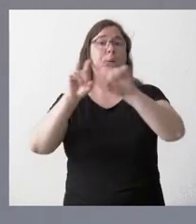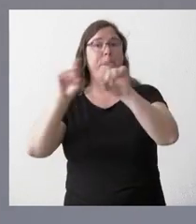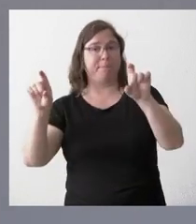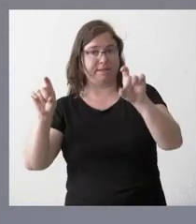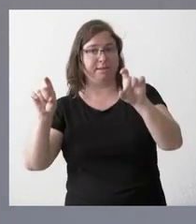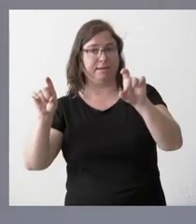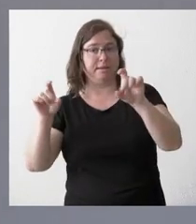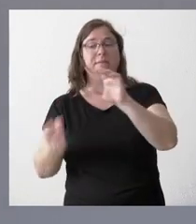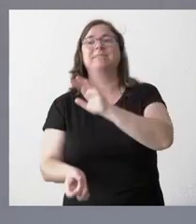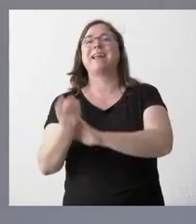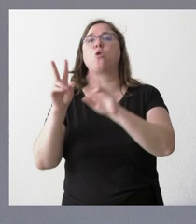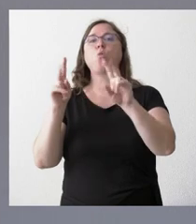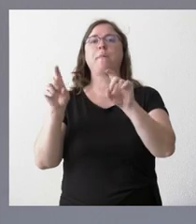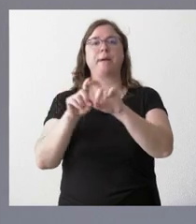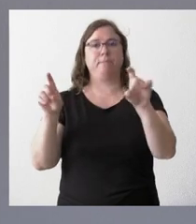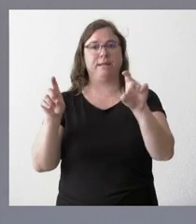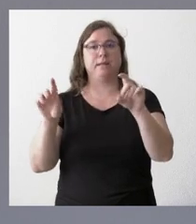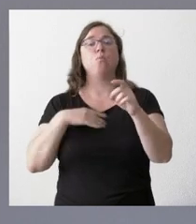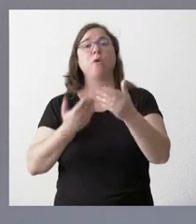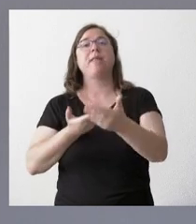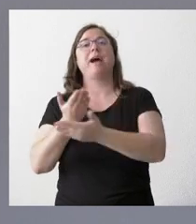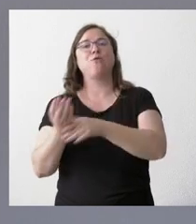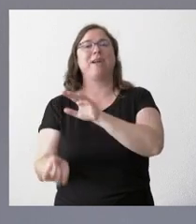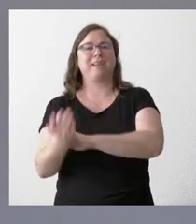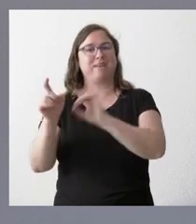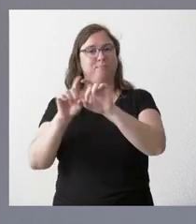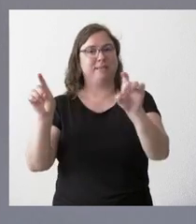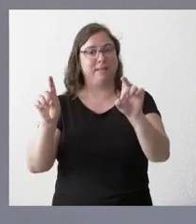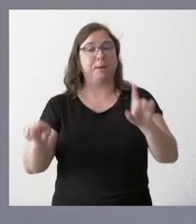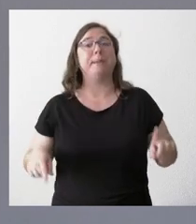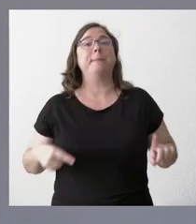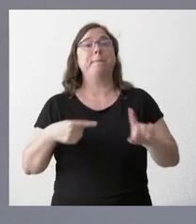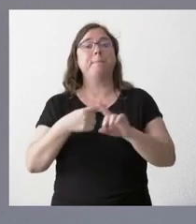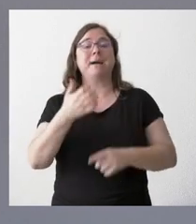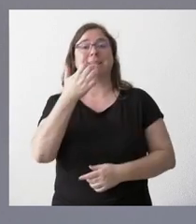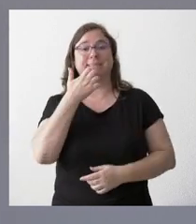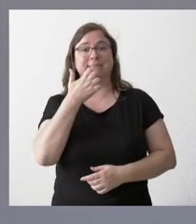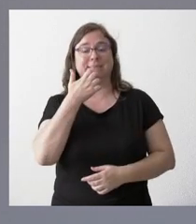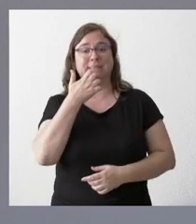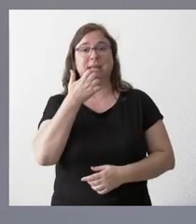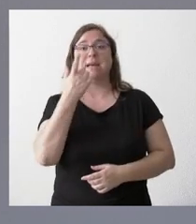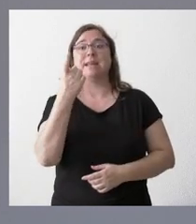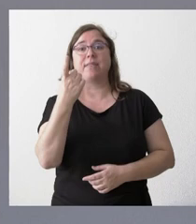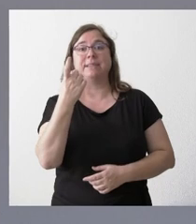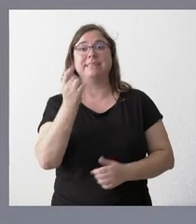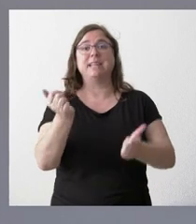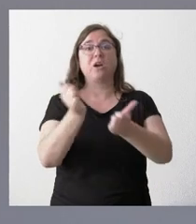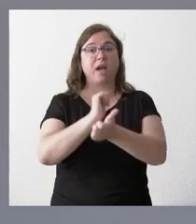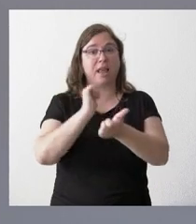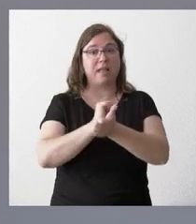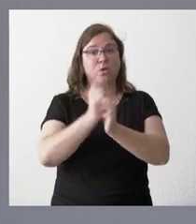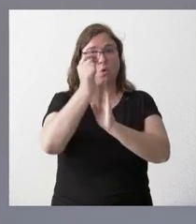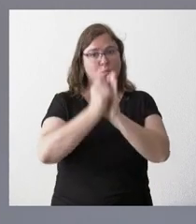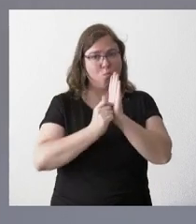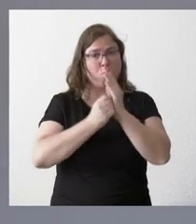se crea nueva puede pedir la ayuda a la creación de empresas, pero si necesita un crédito en buenas condiciones